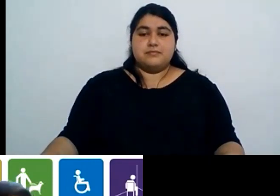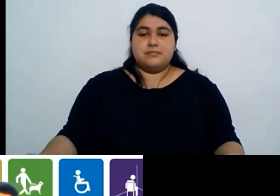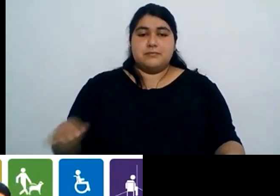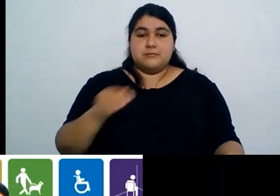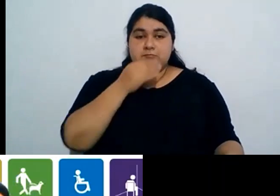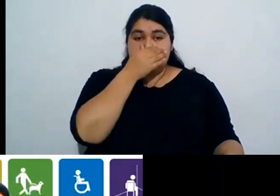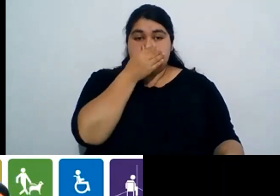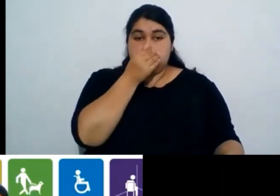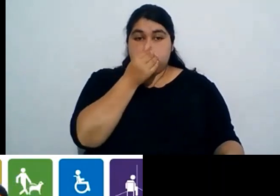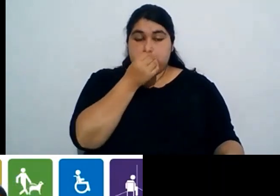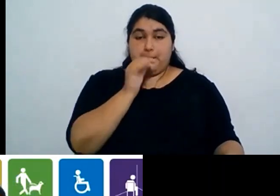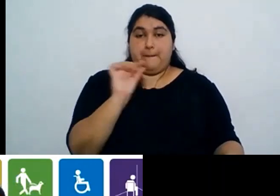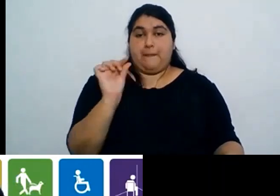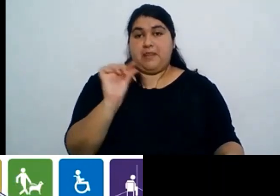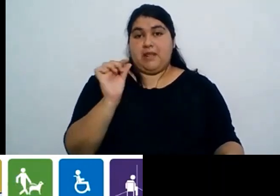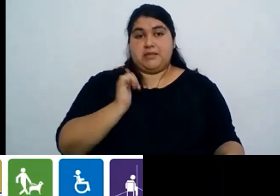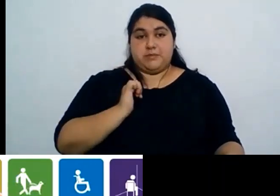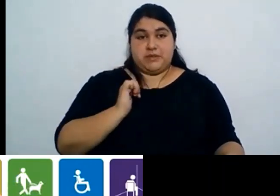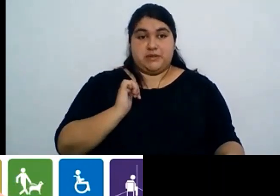Espérame un segundo.